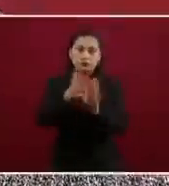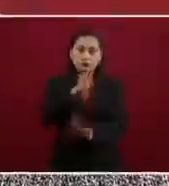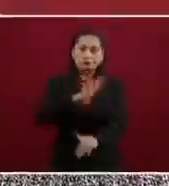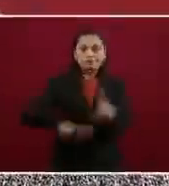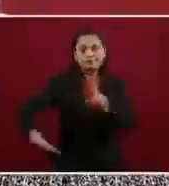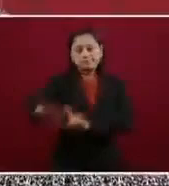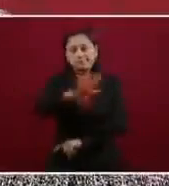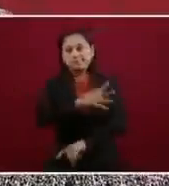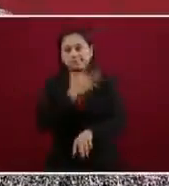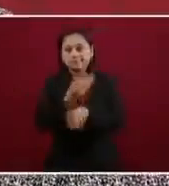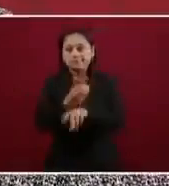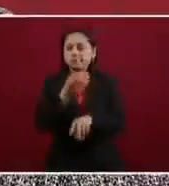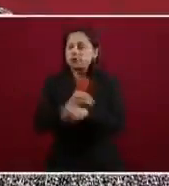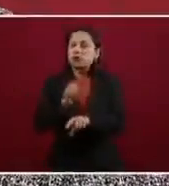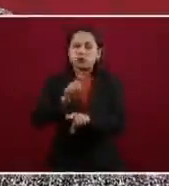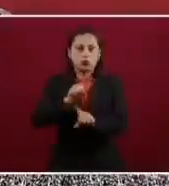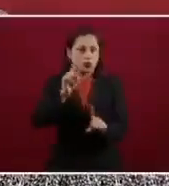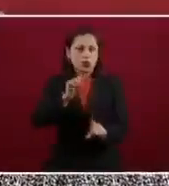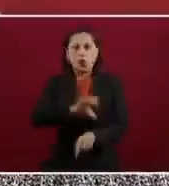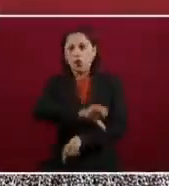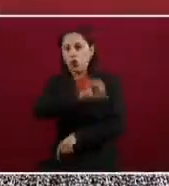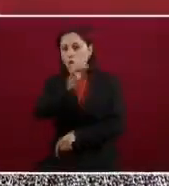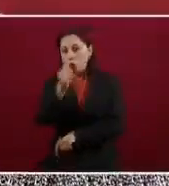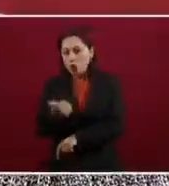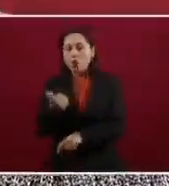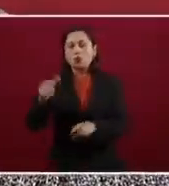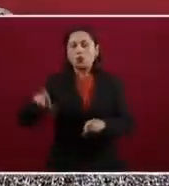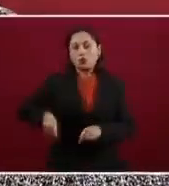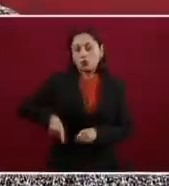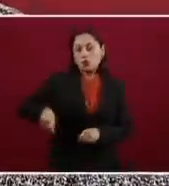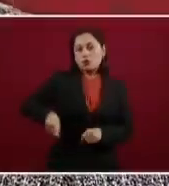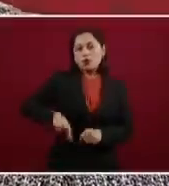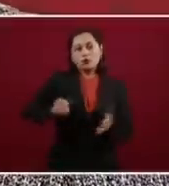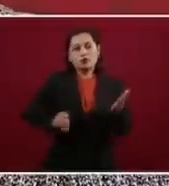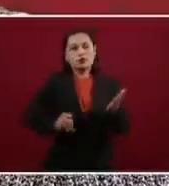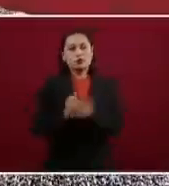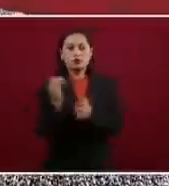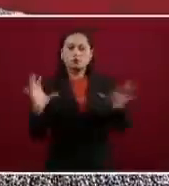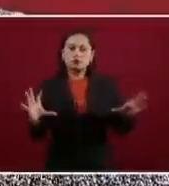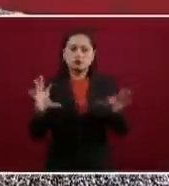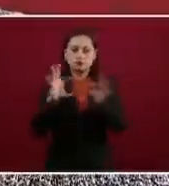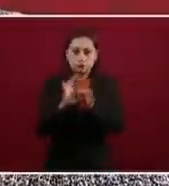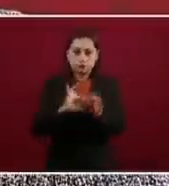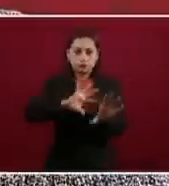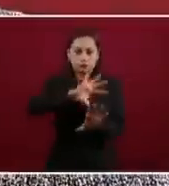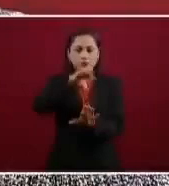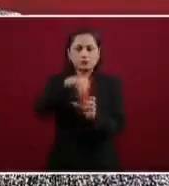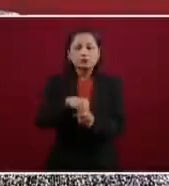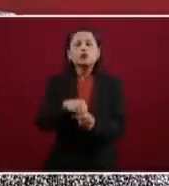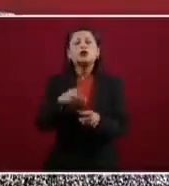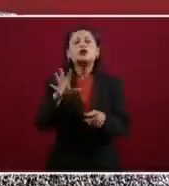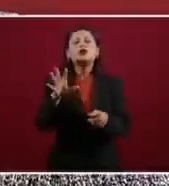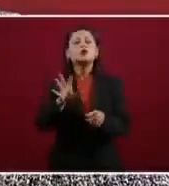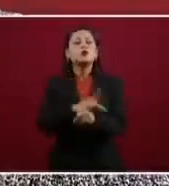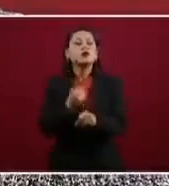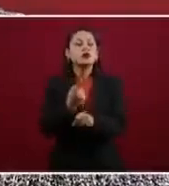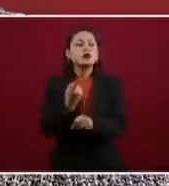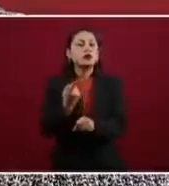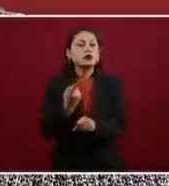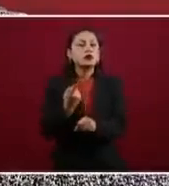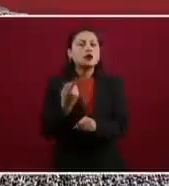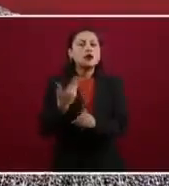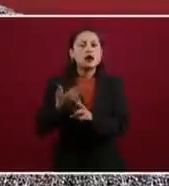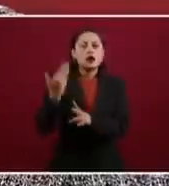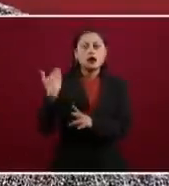suma a las otras acciones que toma el gobierno federal ya desde mediados del verano el